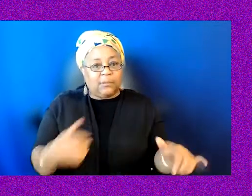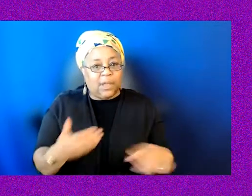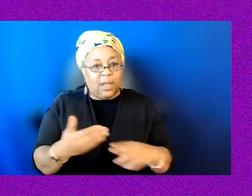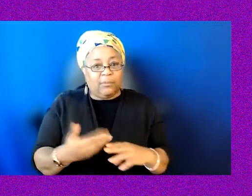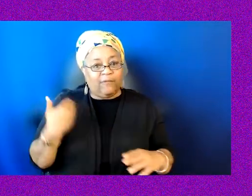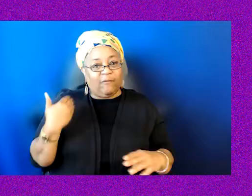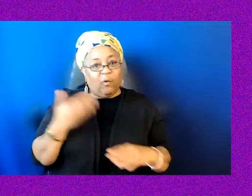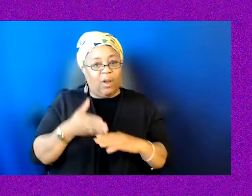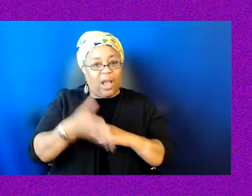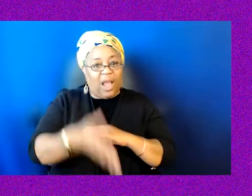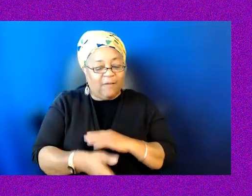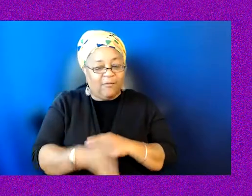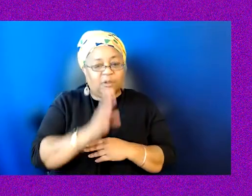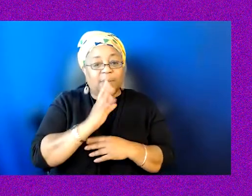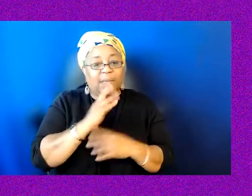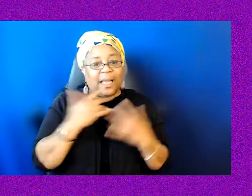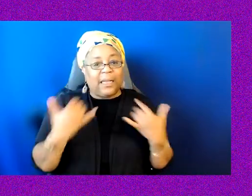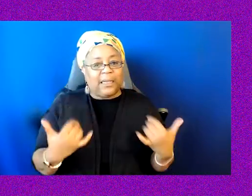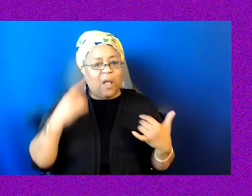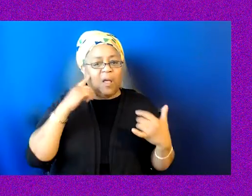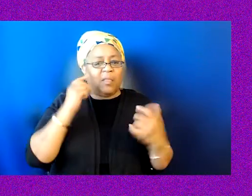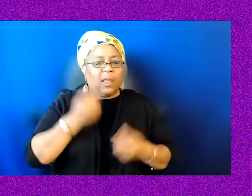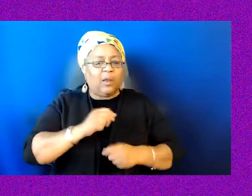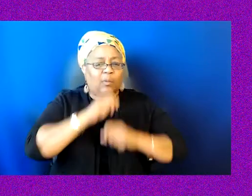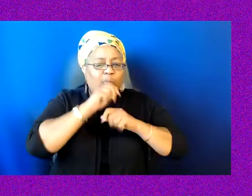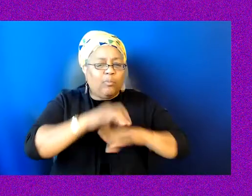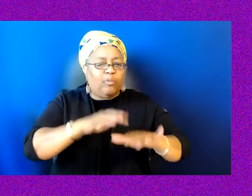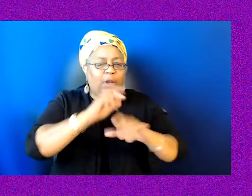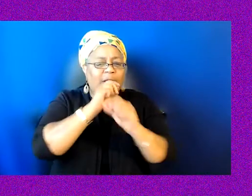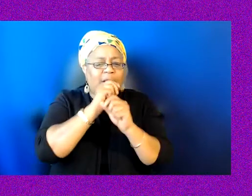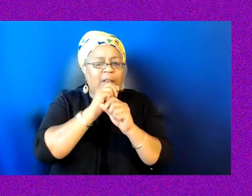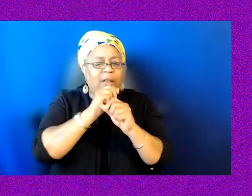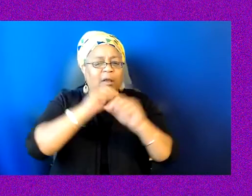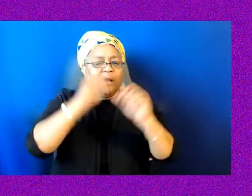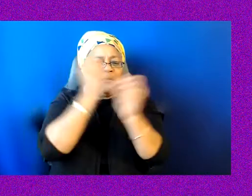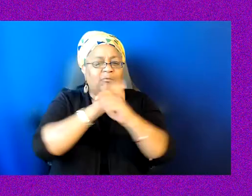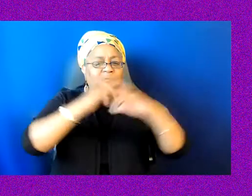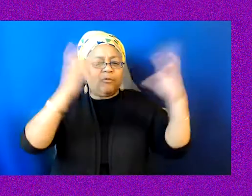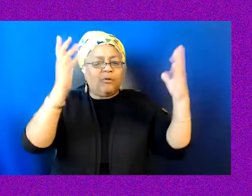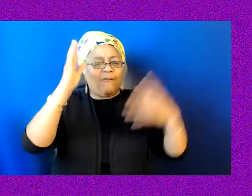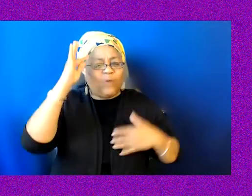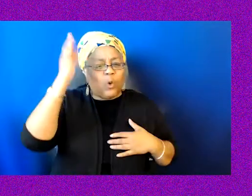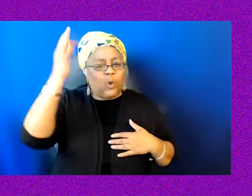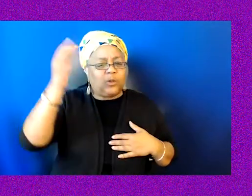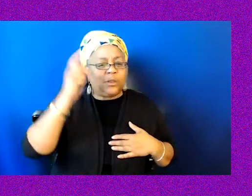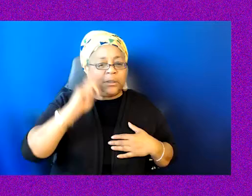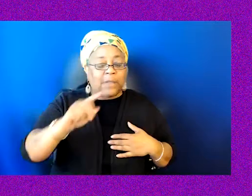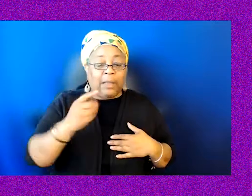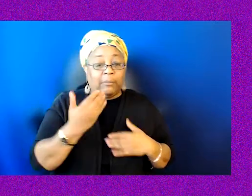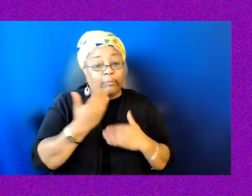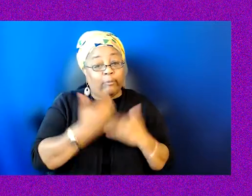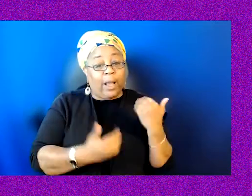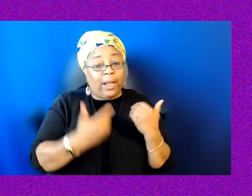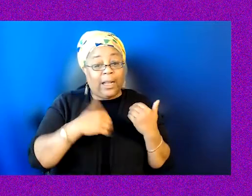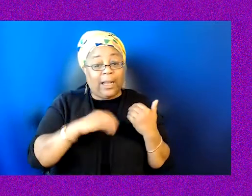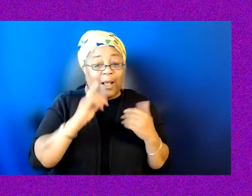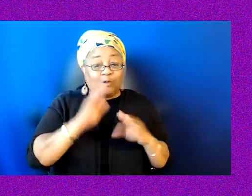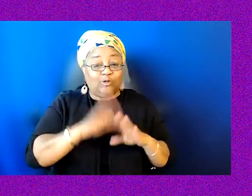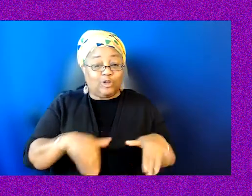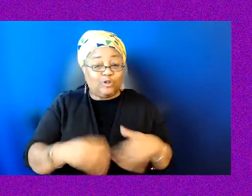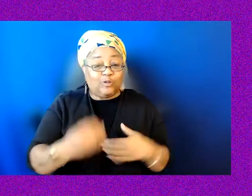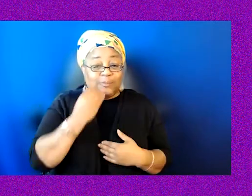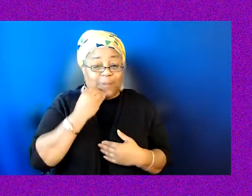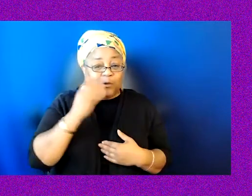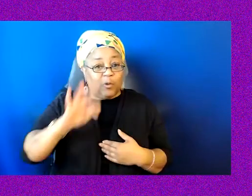y después quería que puede so their dreams will not reflect the death su